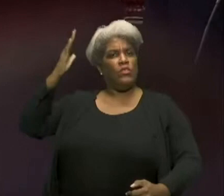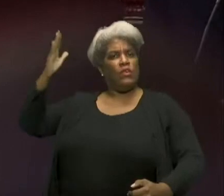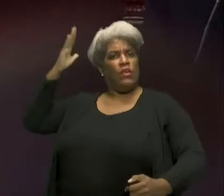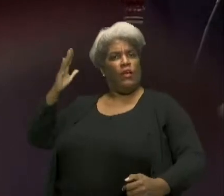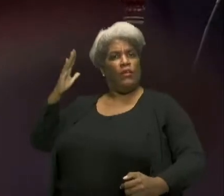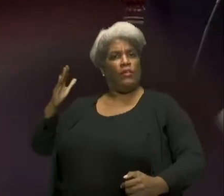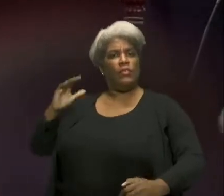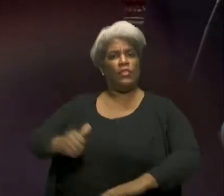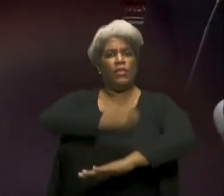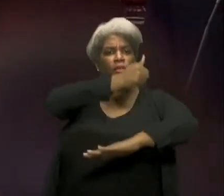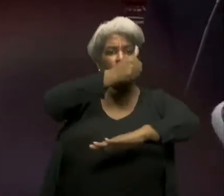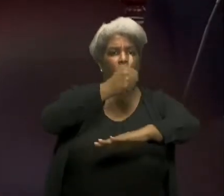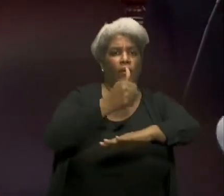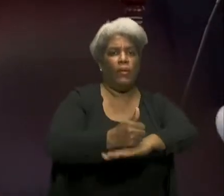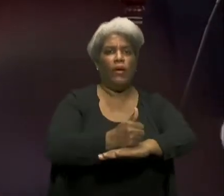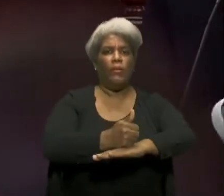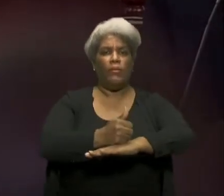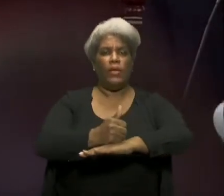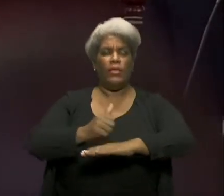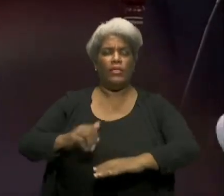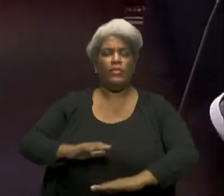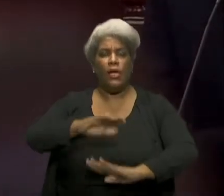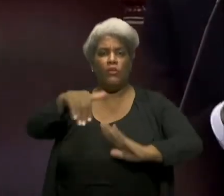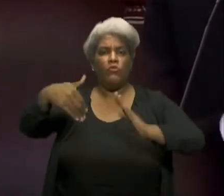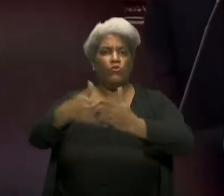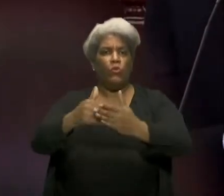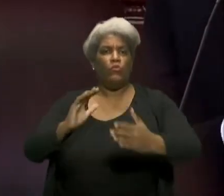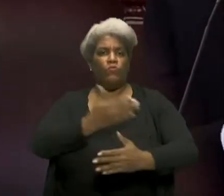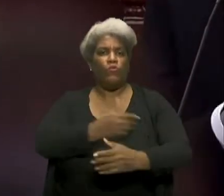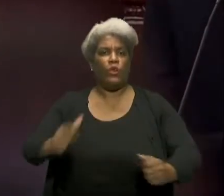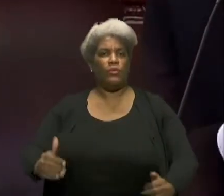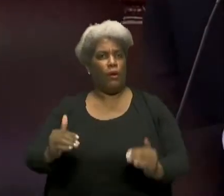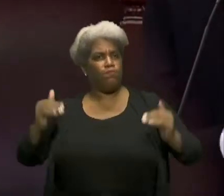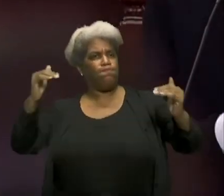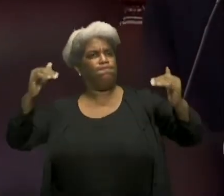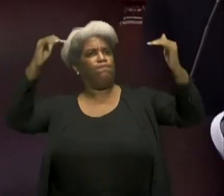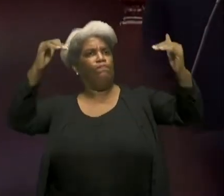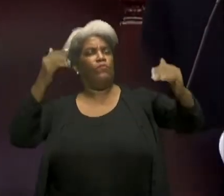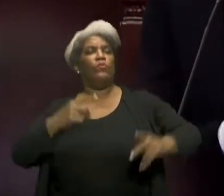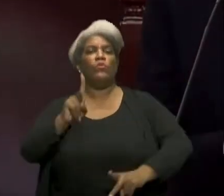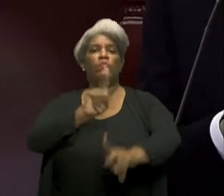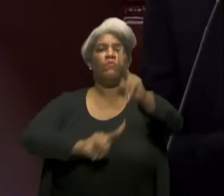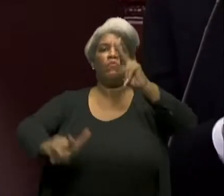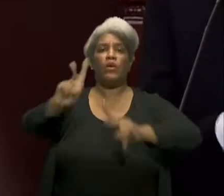el cual reposa nuestra grandeza. Como ciudadanos responsables,